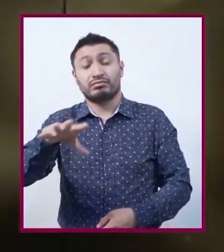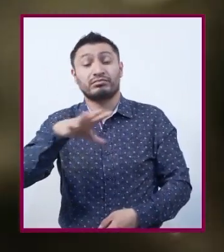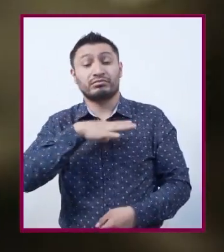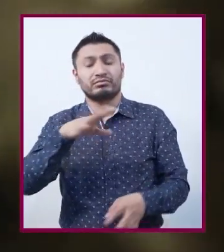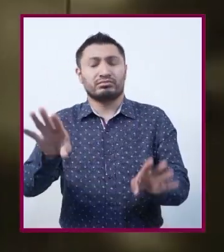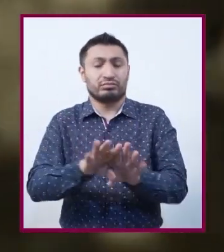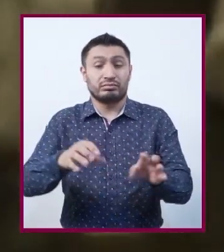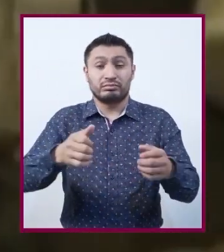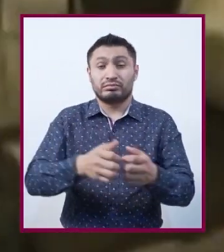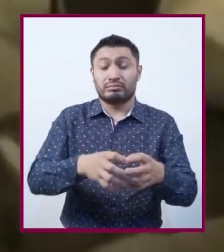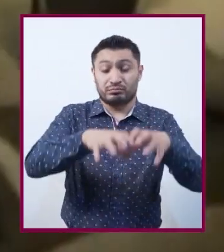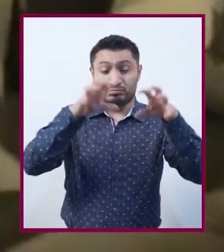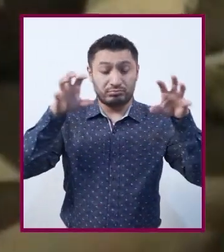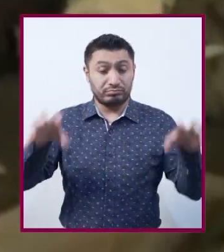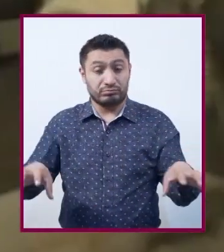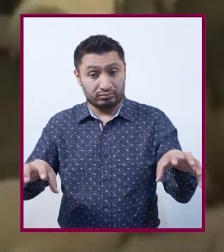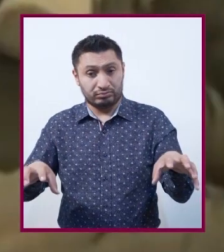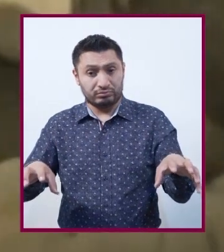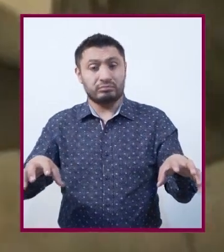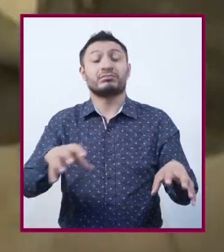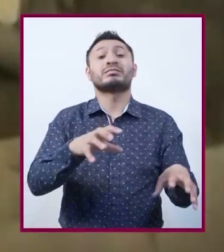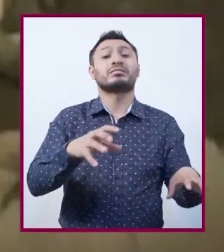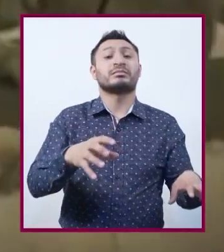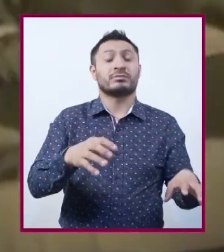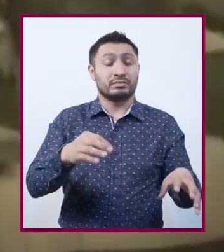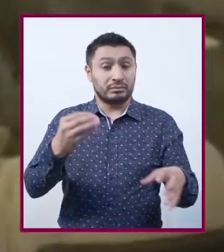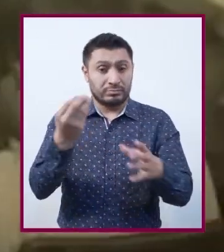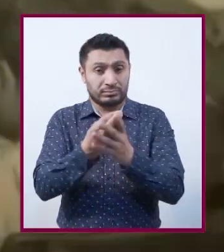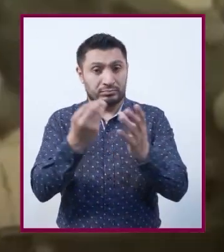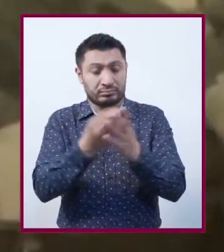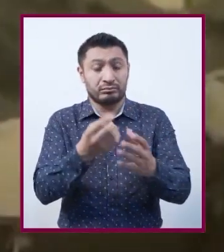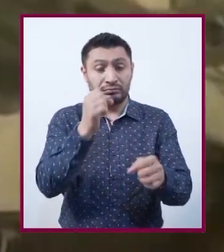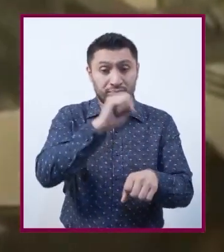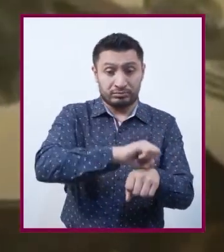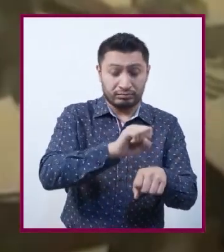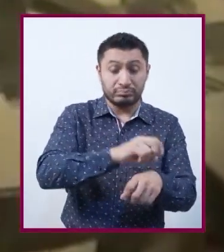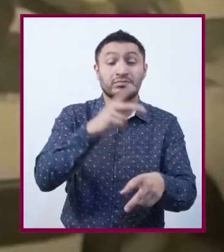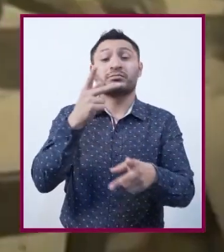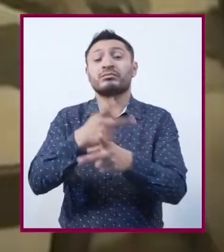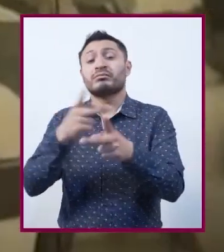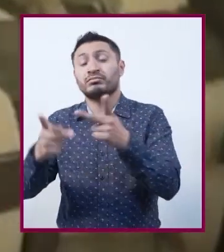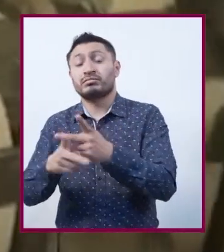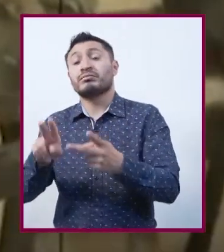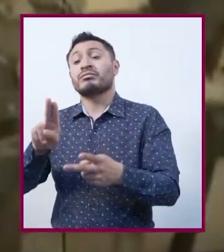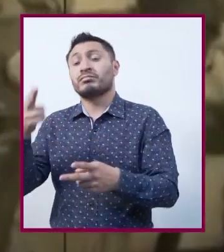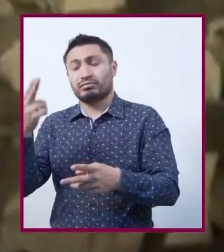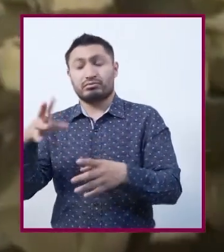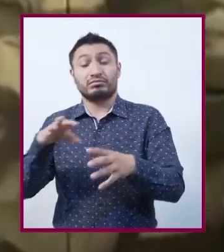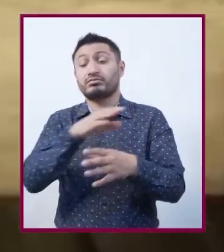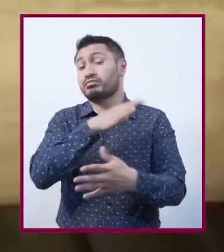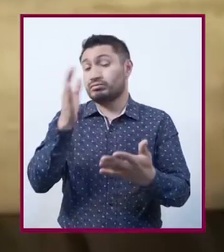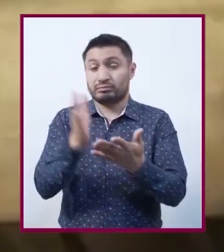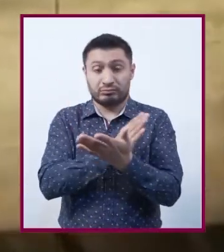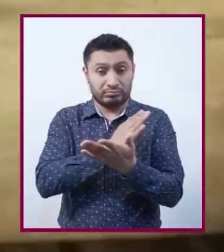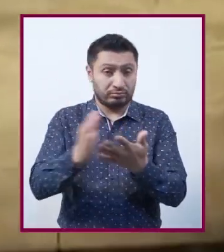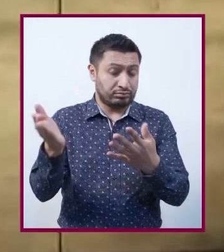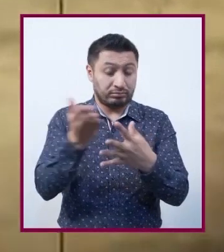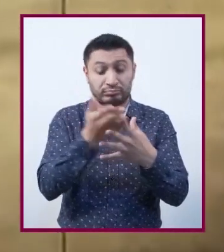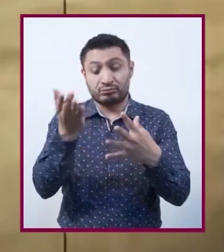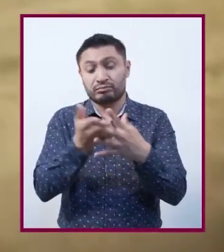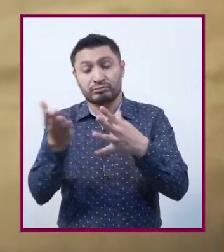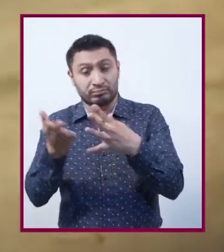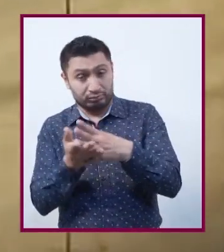dio una separación definitiva entre los ciclos escolares de secundaria, preparatoria y universidad, ya que,